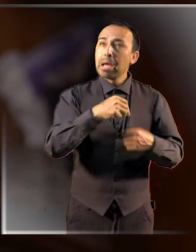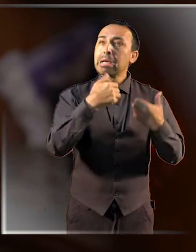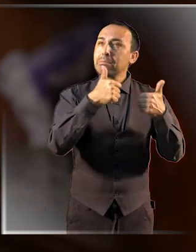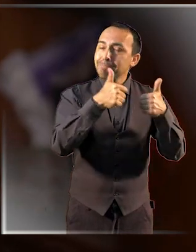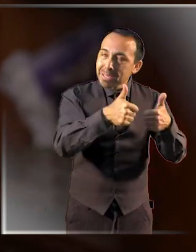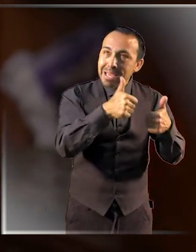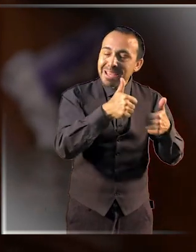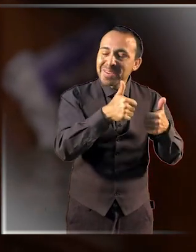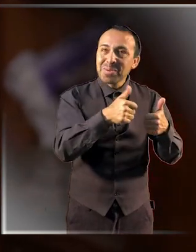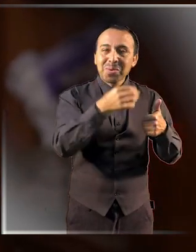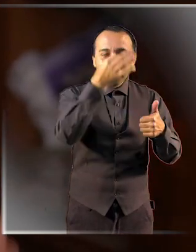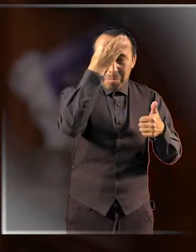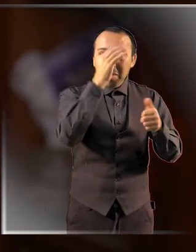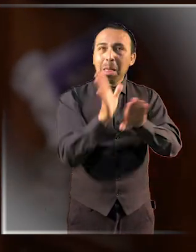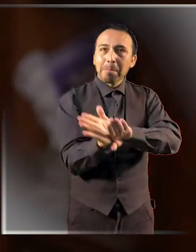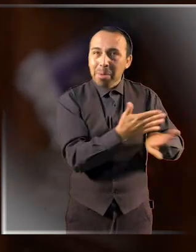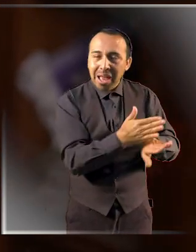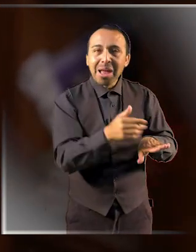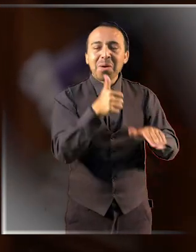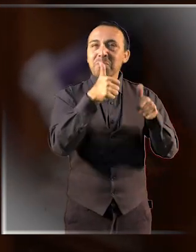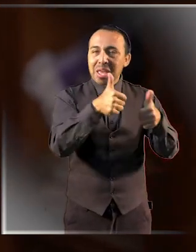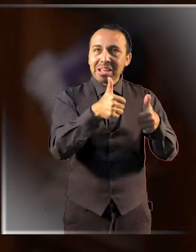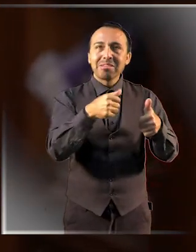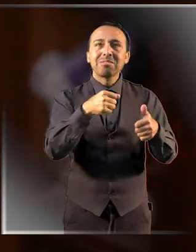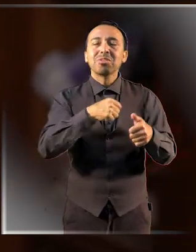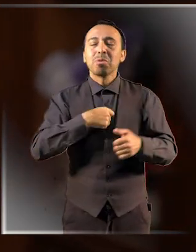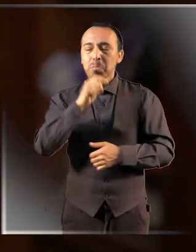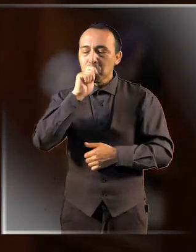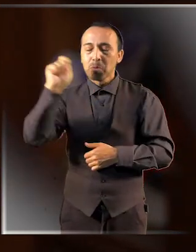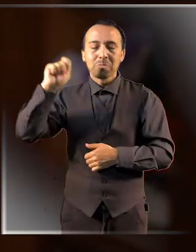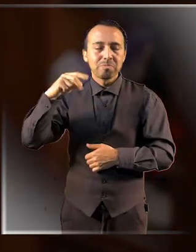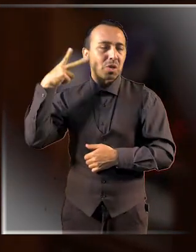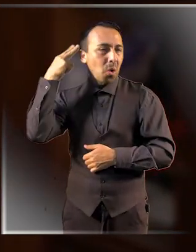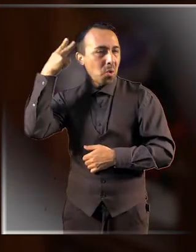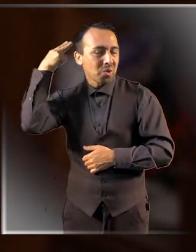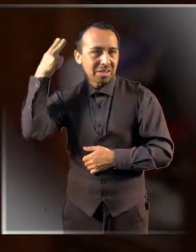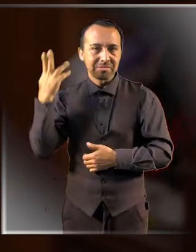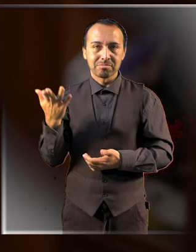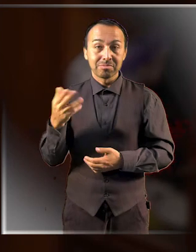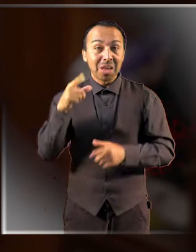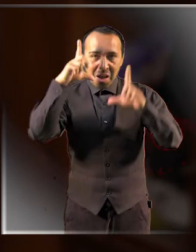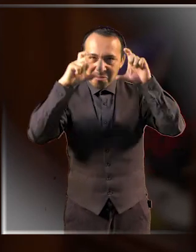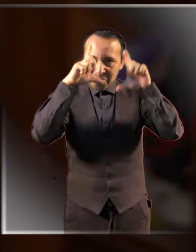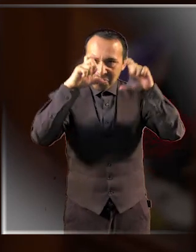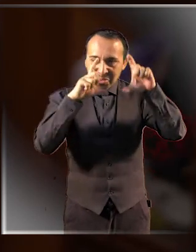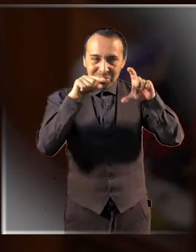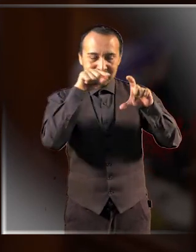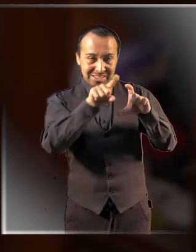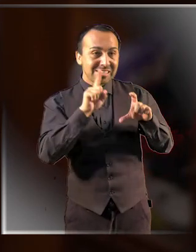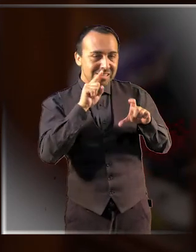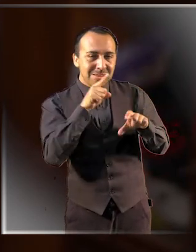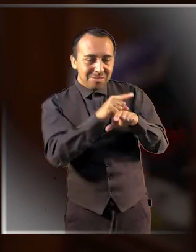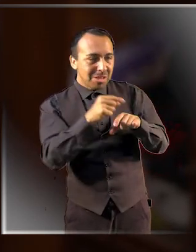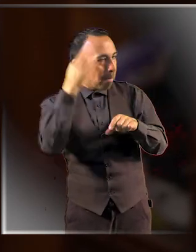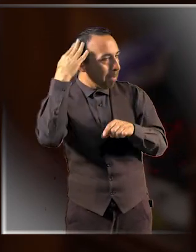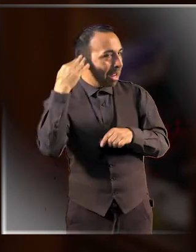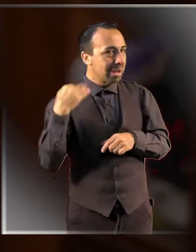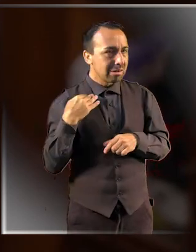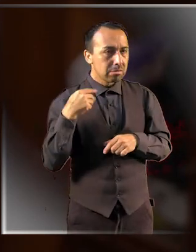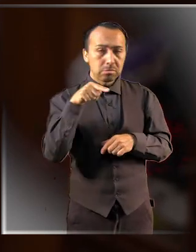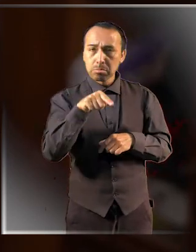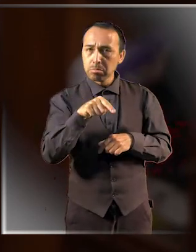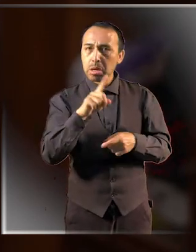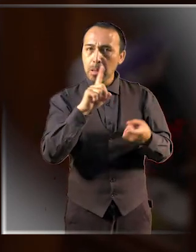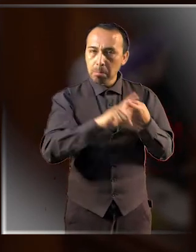si la mamá salía del hospital, él se cortaba el pelo. Tengo fotos por ahí donde sale con el pelo largo. Y sabes que mi